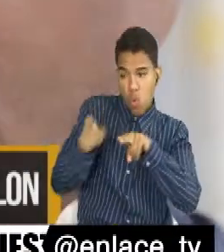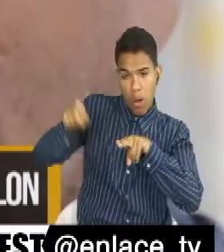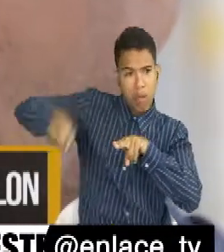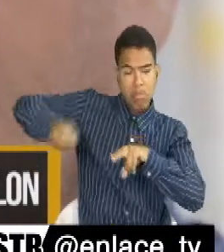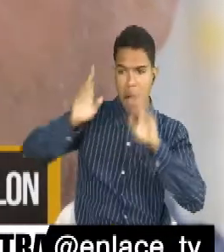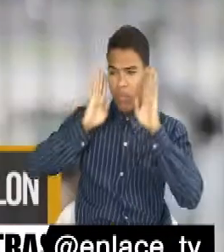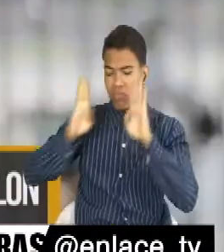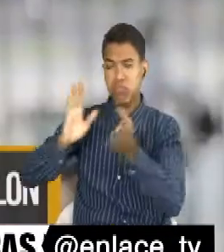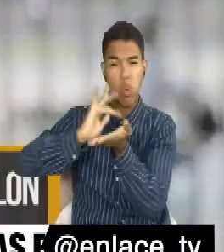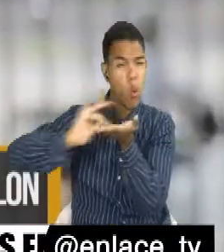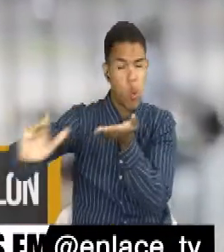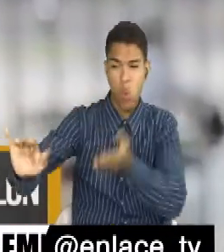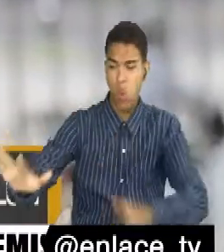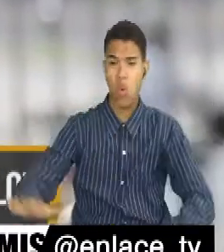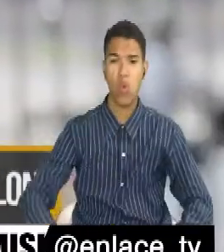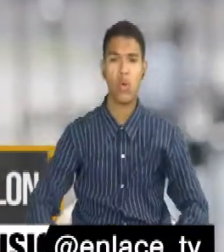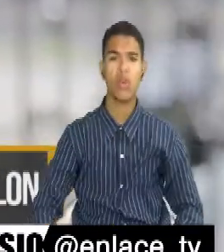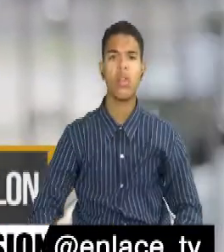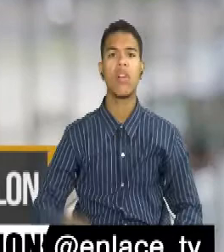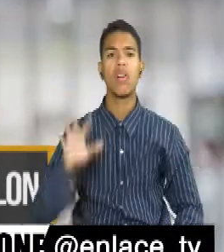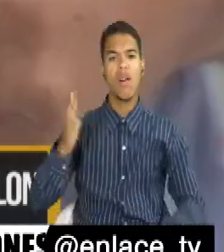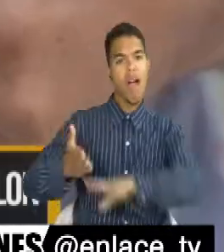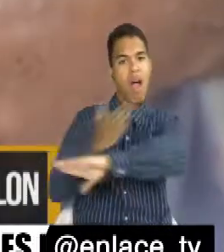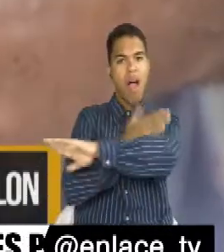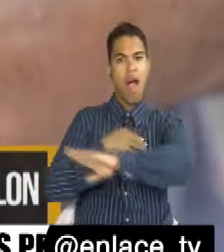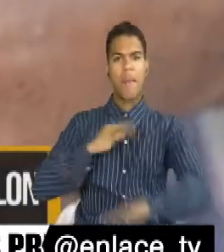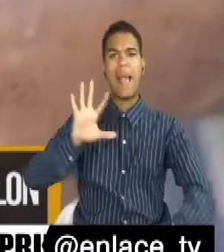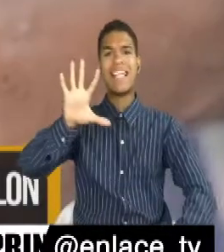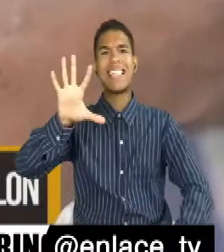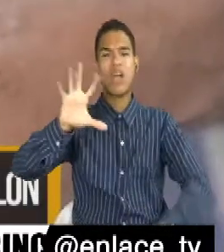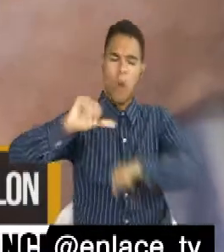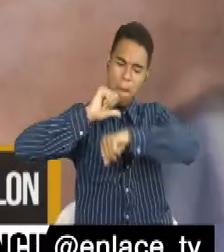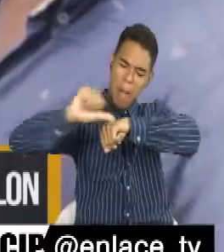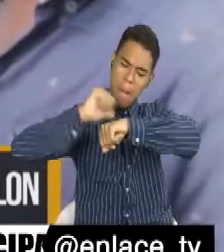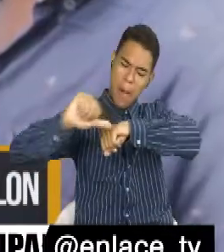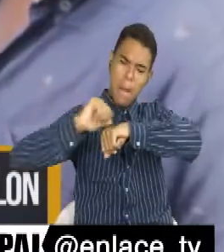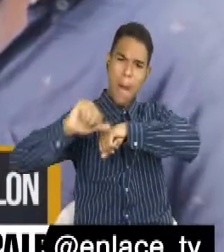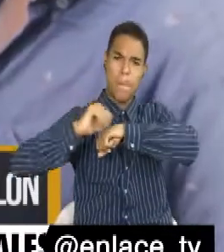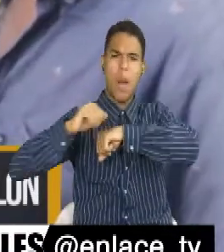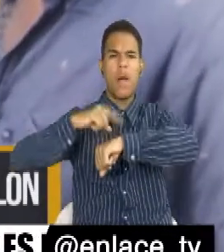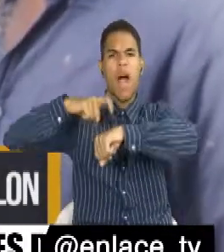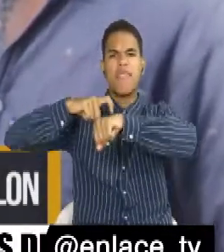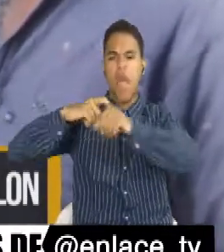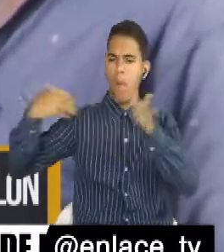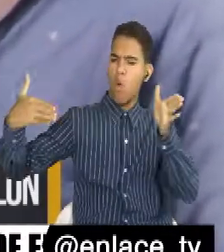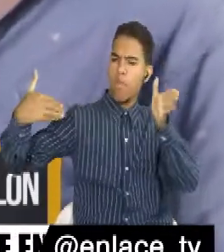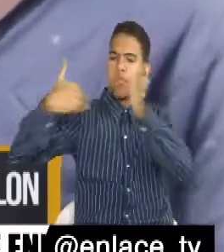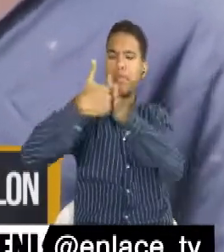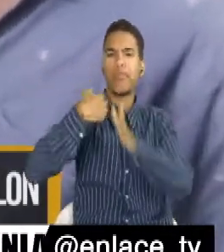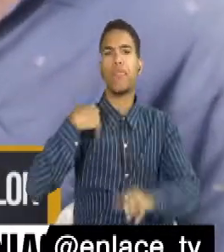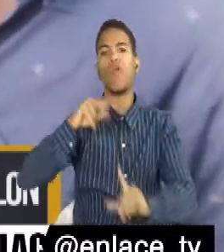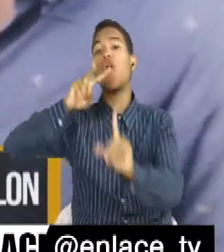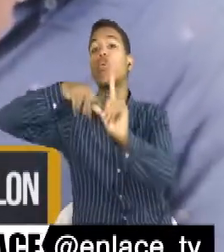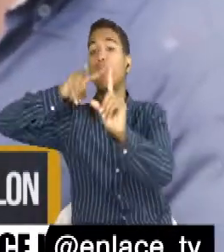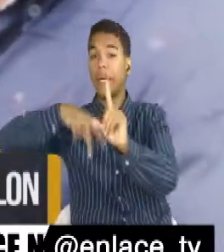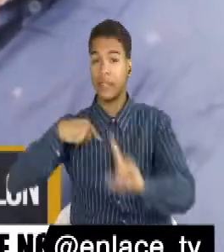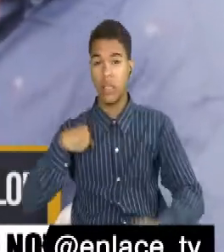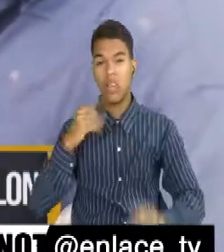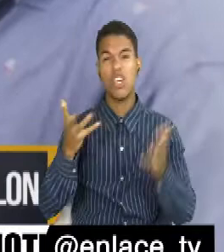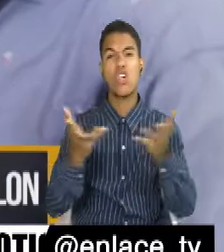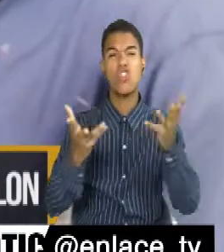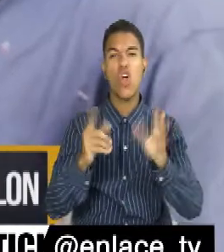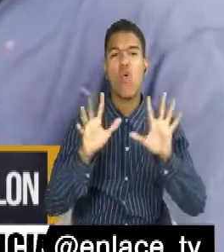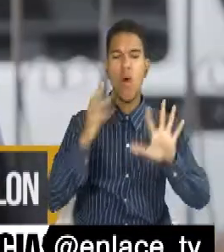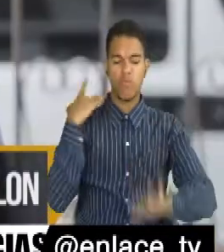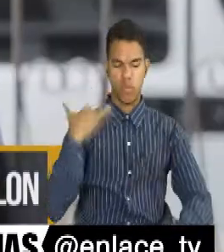Jaramillo Gómez le realizaron 5 cirugías en menos de 2 meses, relacionadas con problemas de salud en su próstata y colon. Asegura